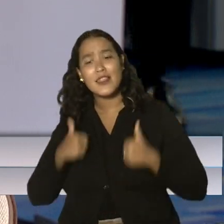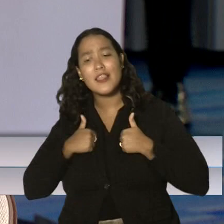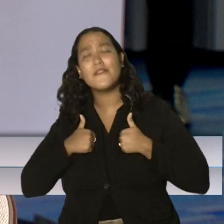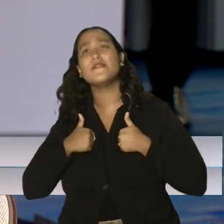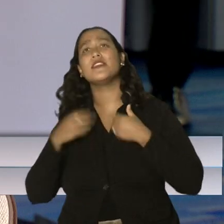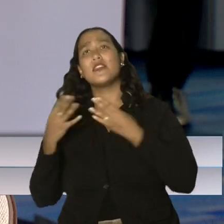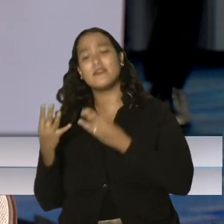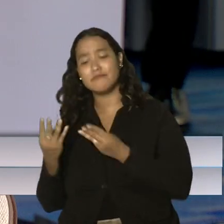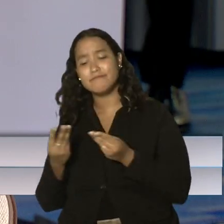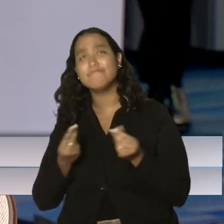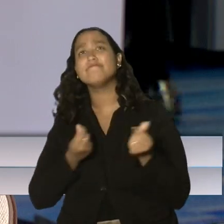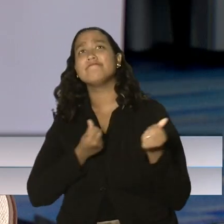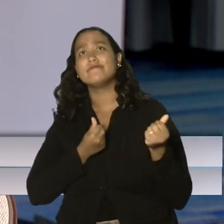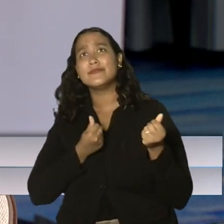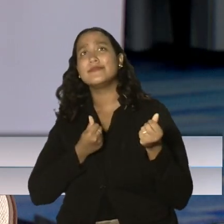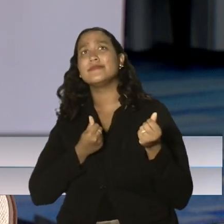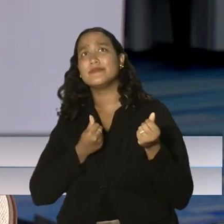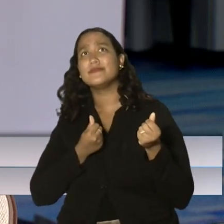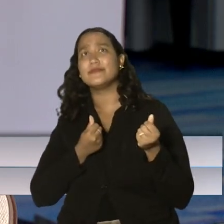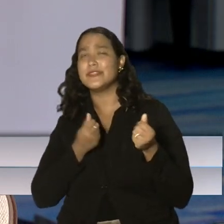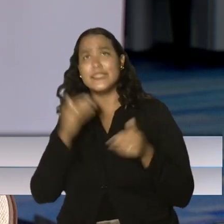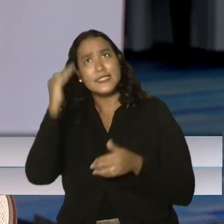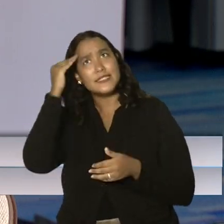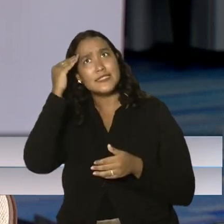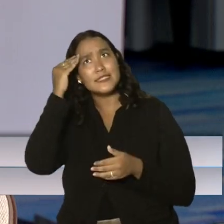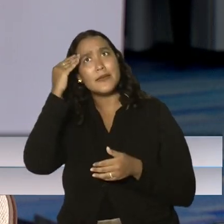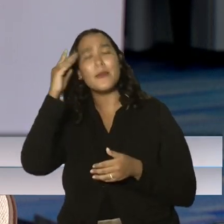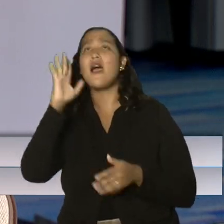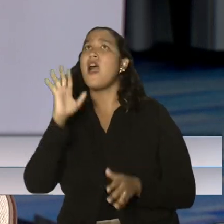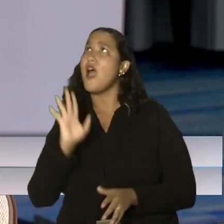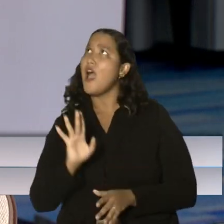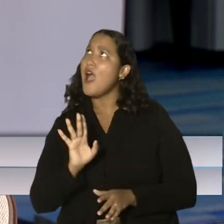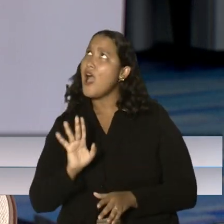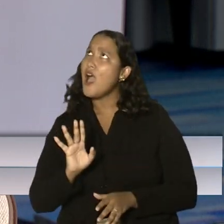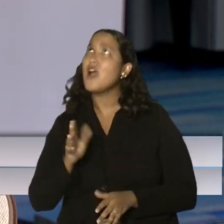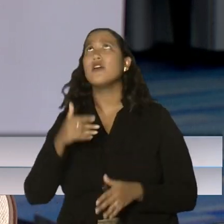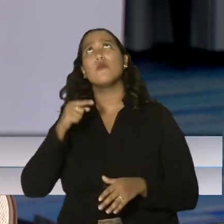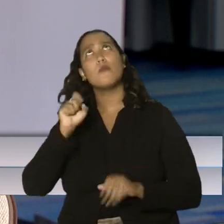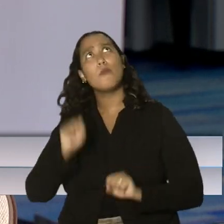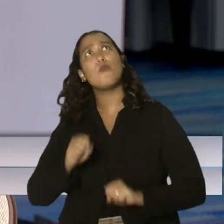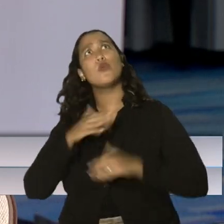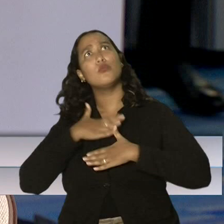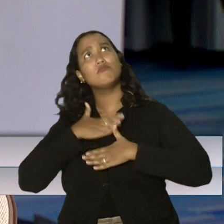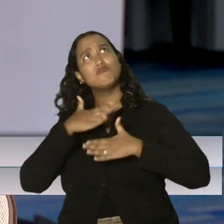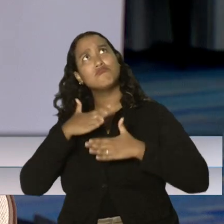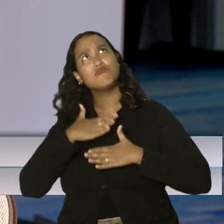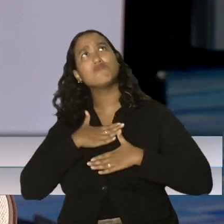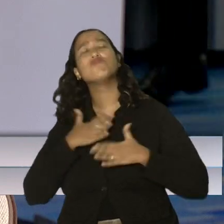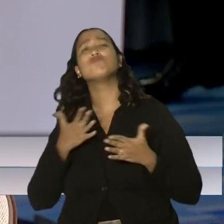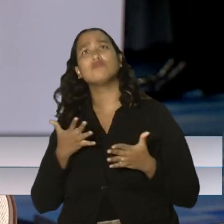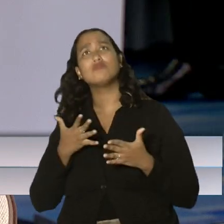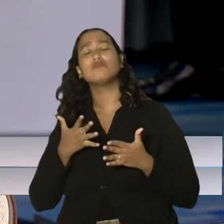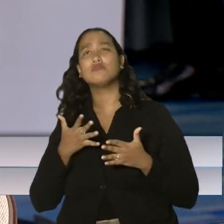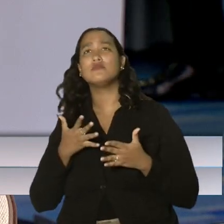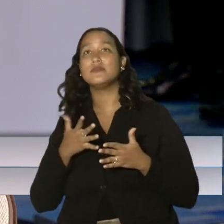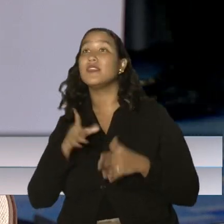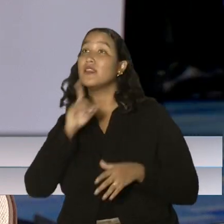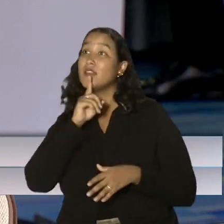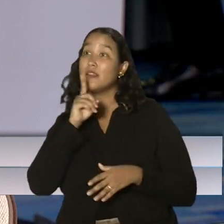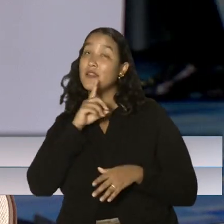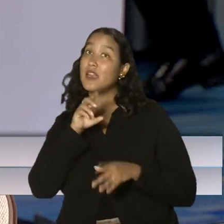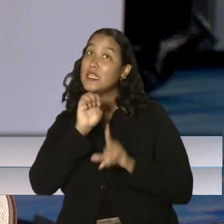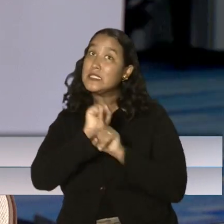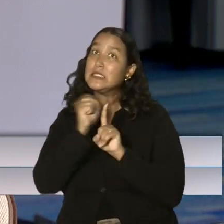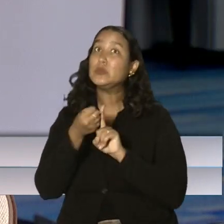tengan eso en su como quien dice en su bultito ahí de de de de poder acceder losos en cualquier momento que lo necesiten porque estamos en momentos bien difíciles